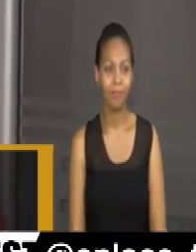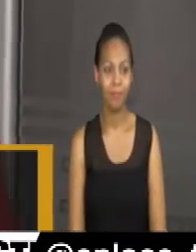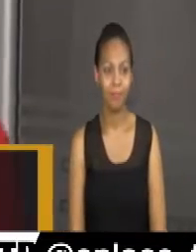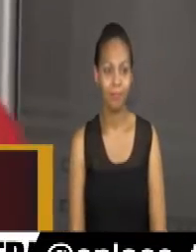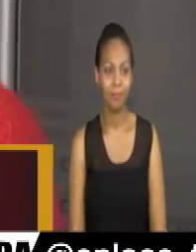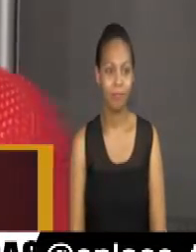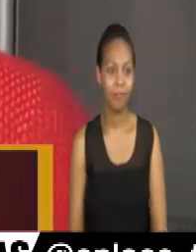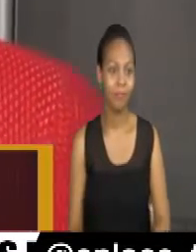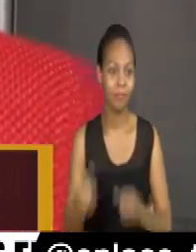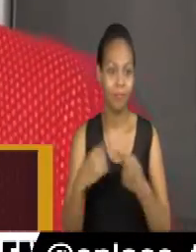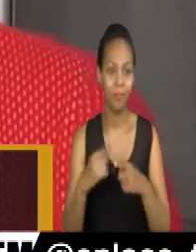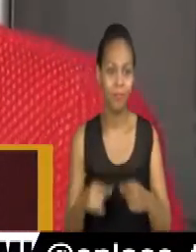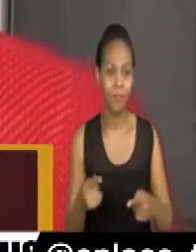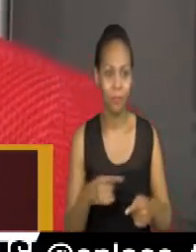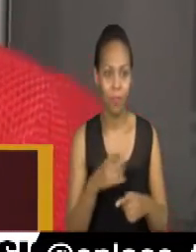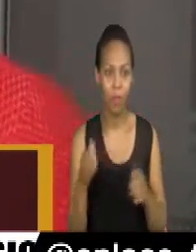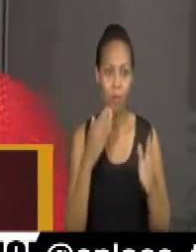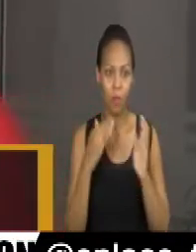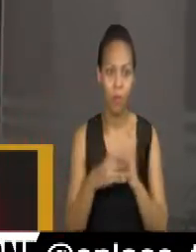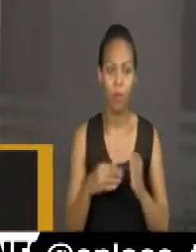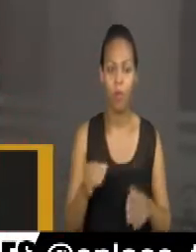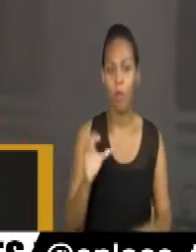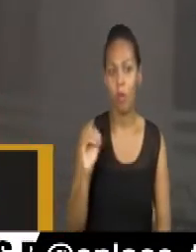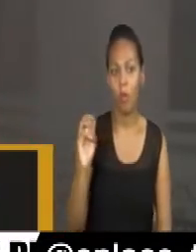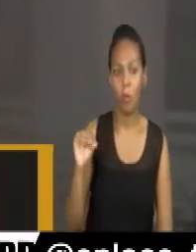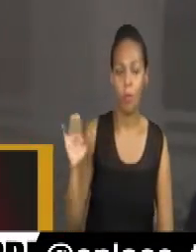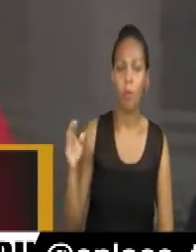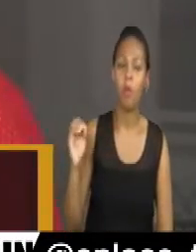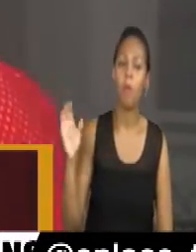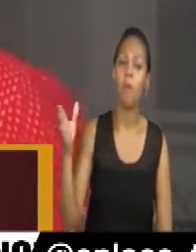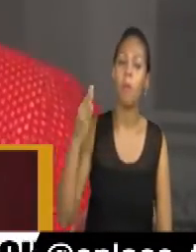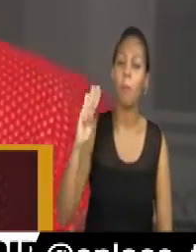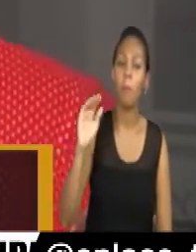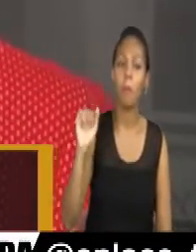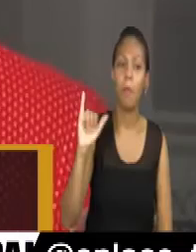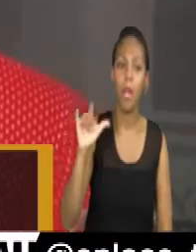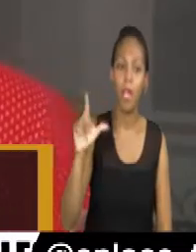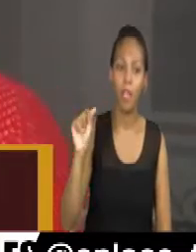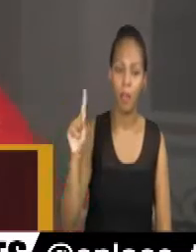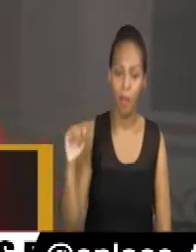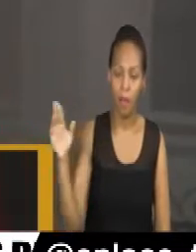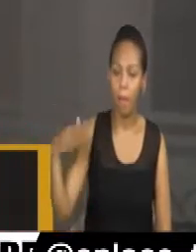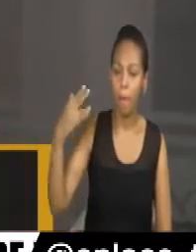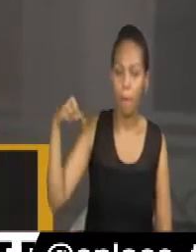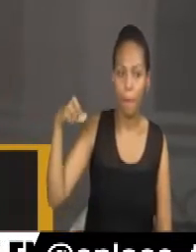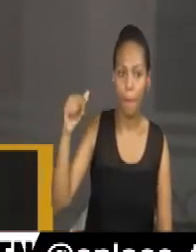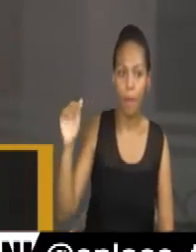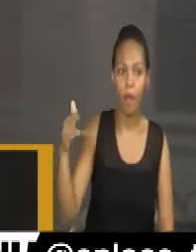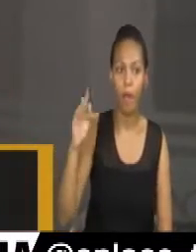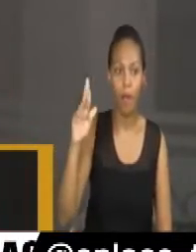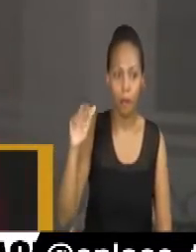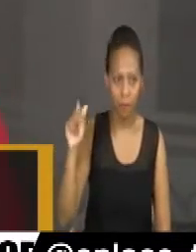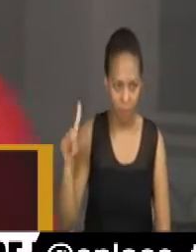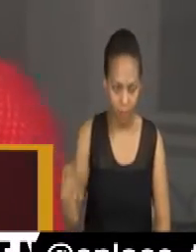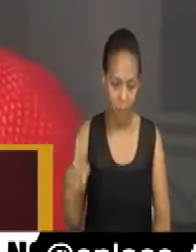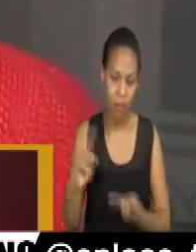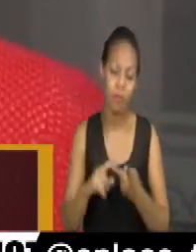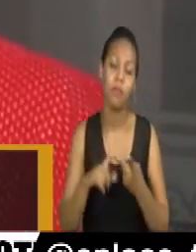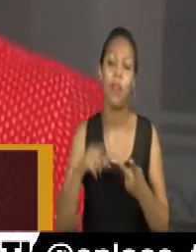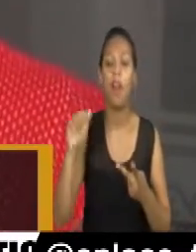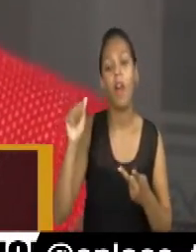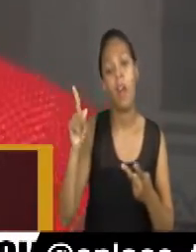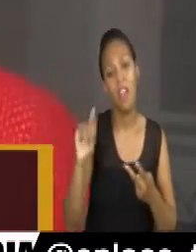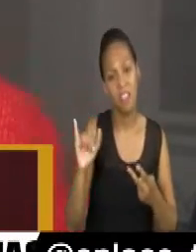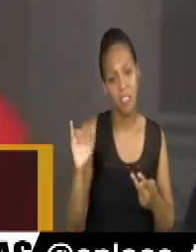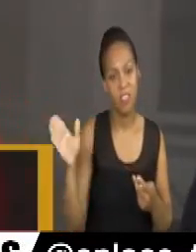Pelomano, La Moto, temas como Baila Pa' Atrás, como Sola, como Así no va. Temas que en la música